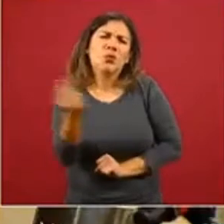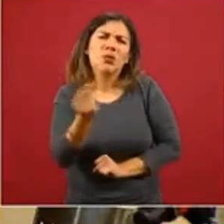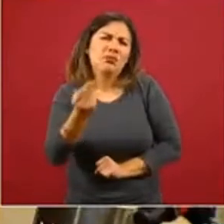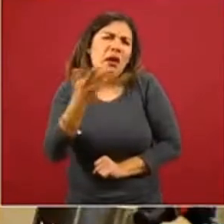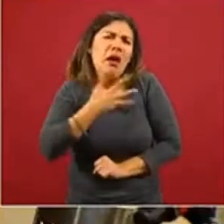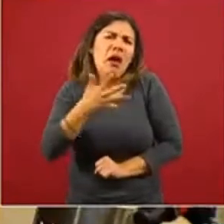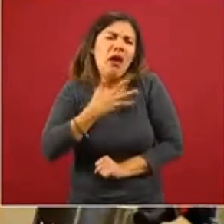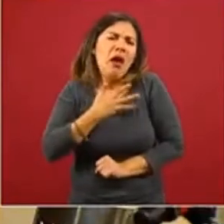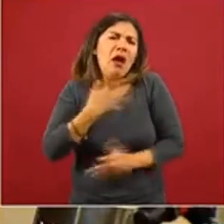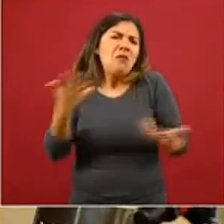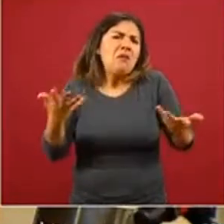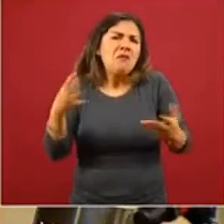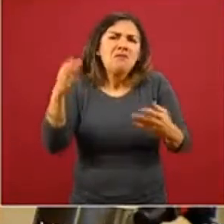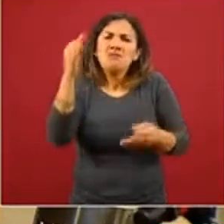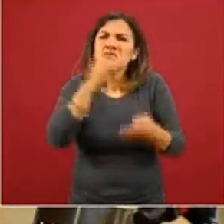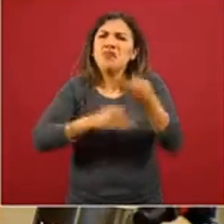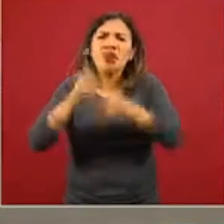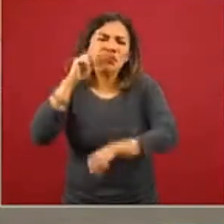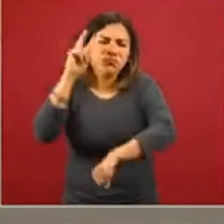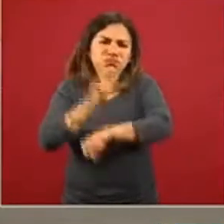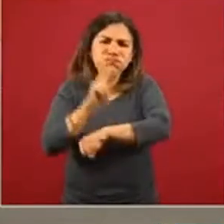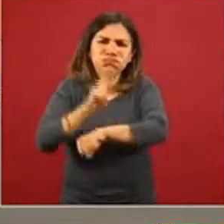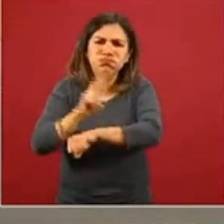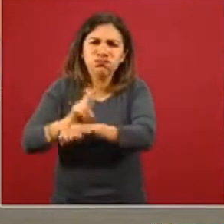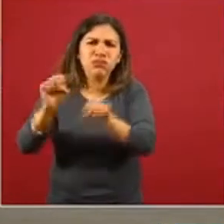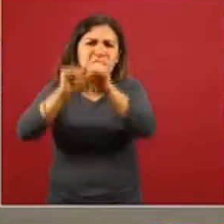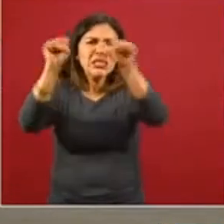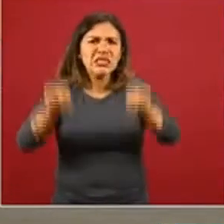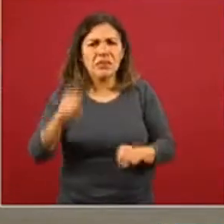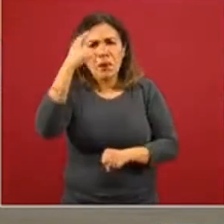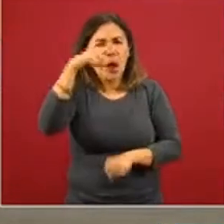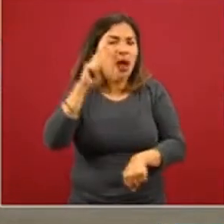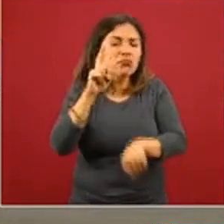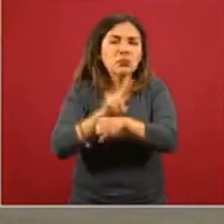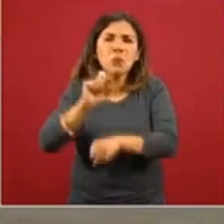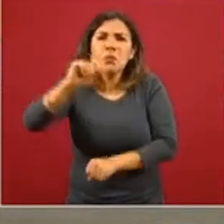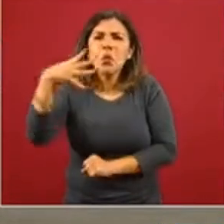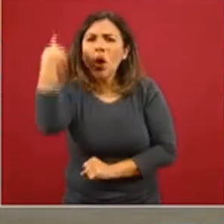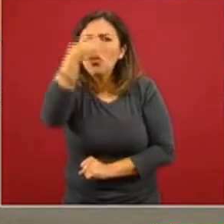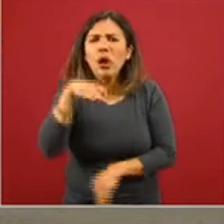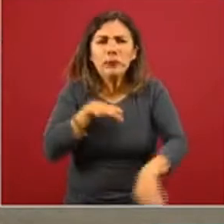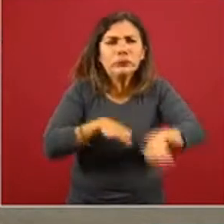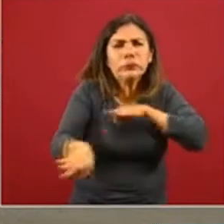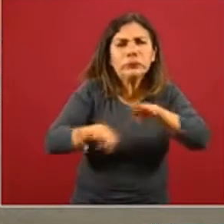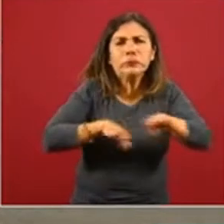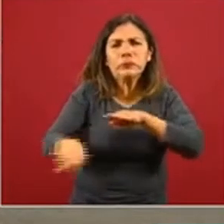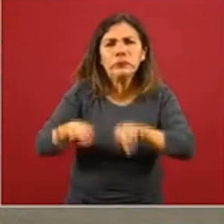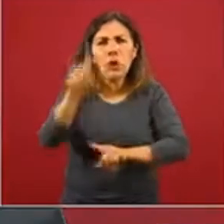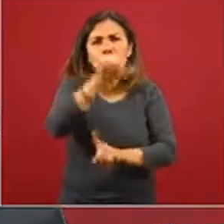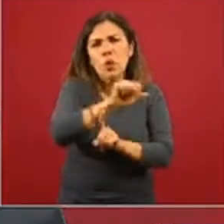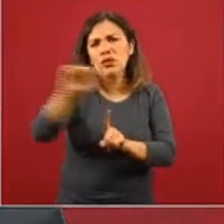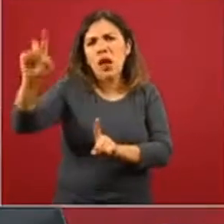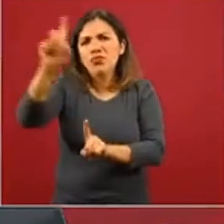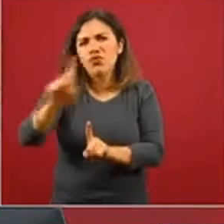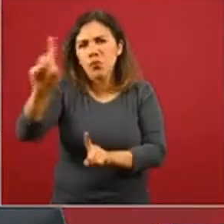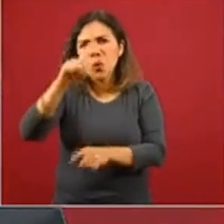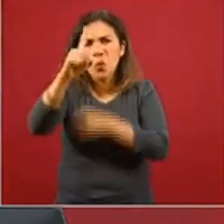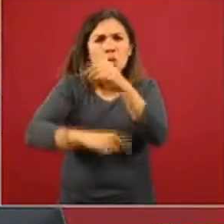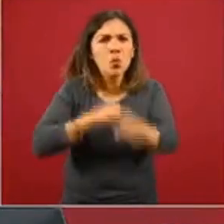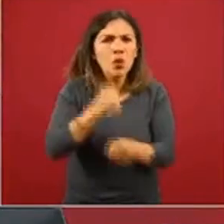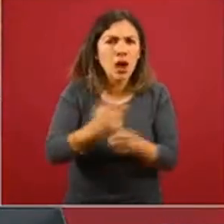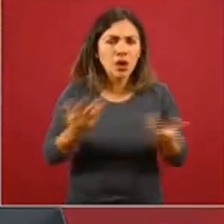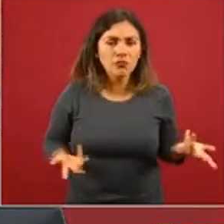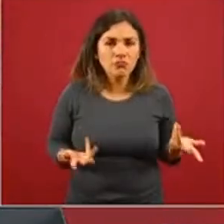tenemos el Sistema Nacional de Vigilancia Epidemiológica que opera 24 horas al día, los 7 días de la semana, todo el